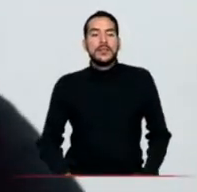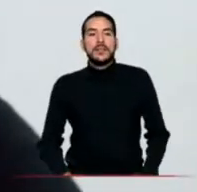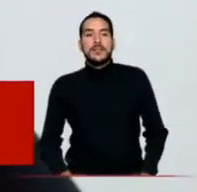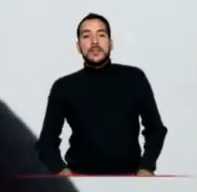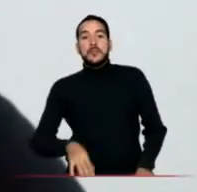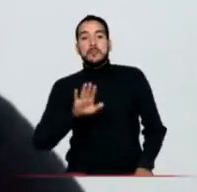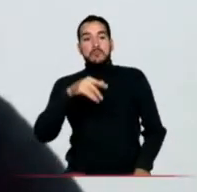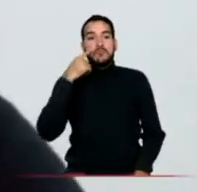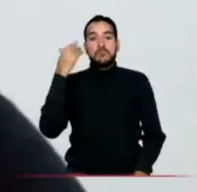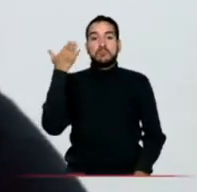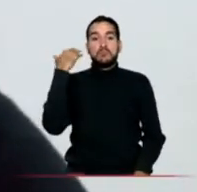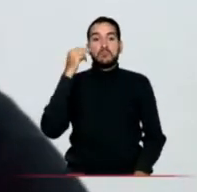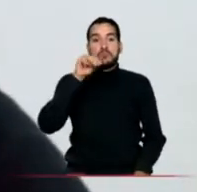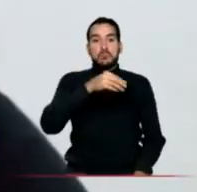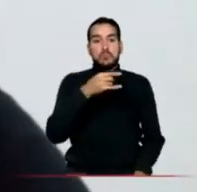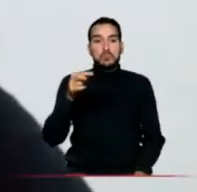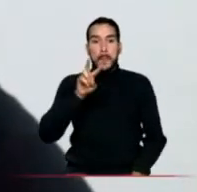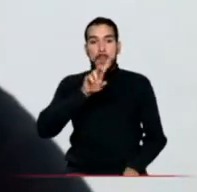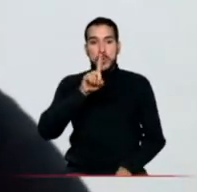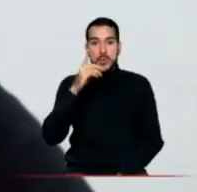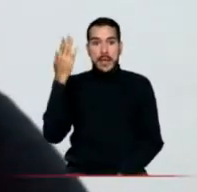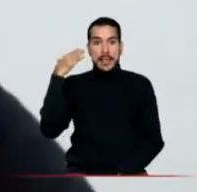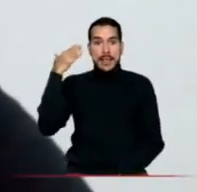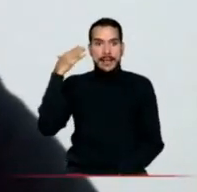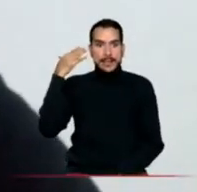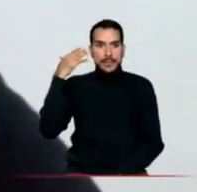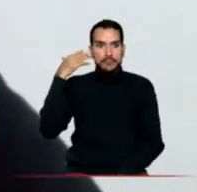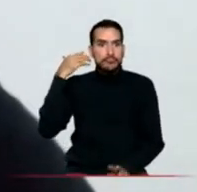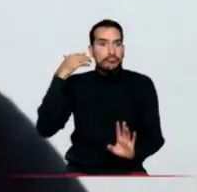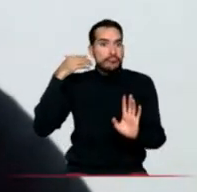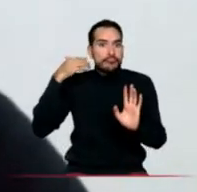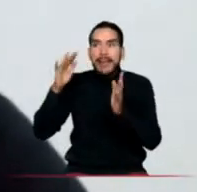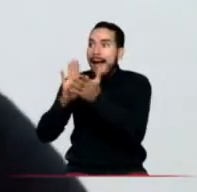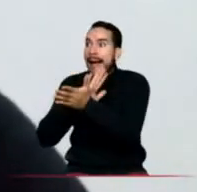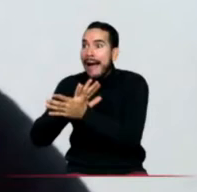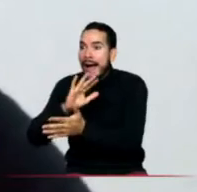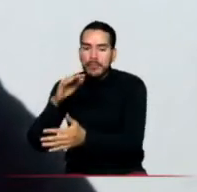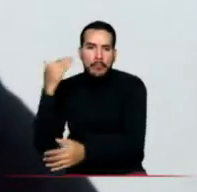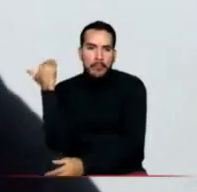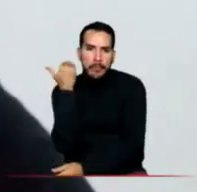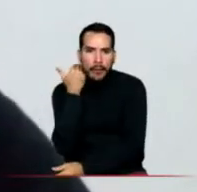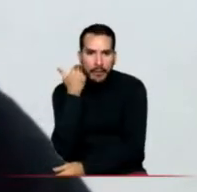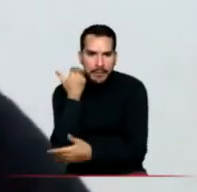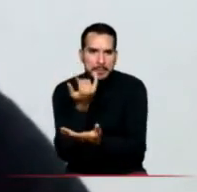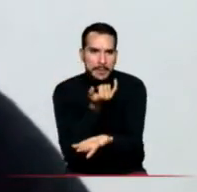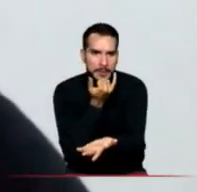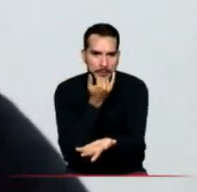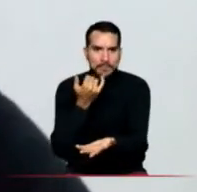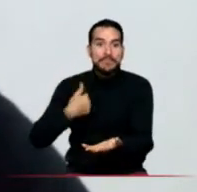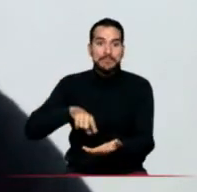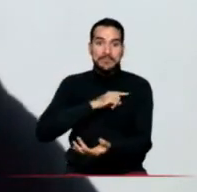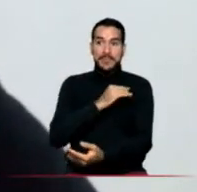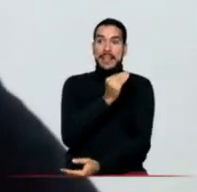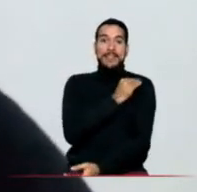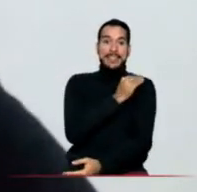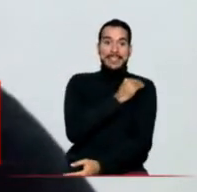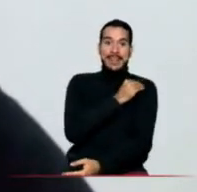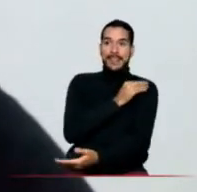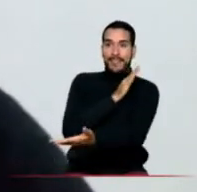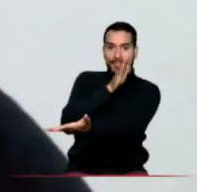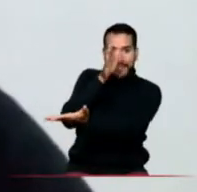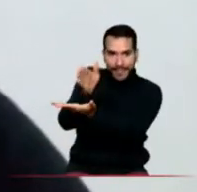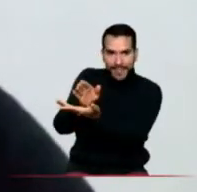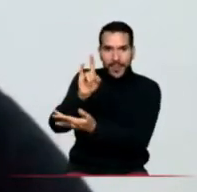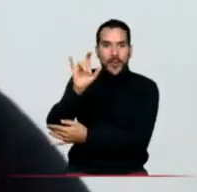El pasado 21 de marzo tuvimos un falso positivo, pues fuimos convocados a presentarnos en la institución, en la